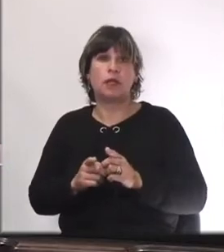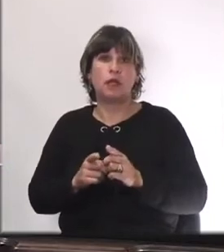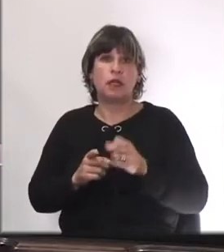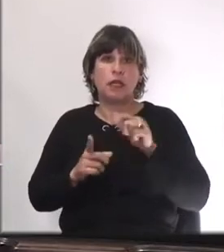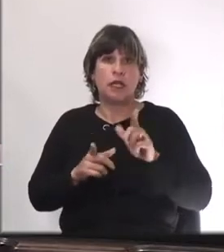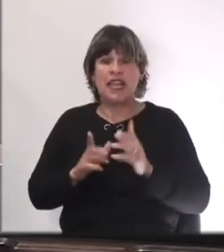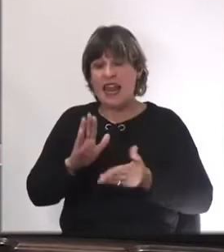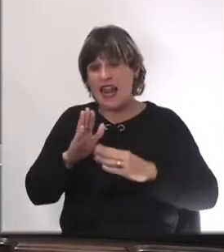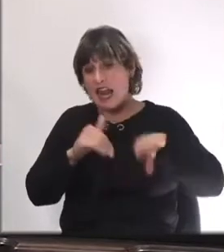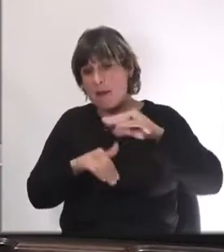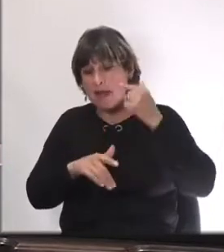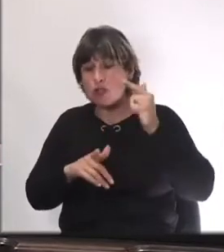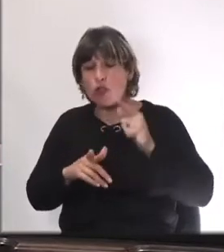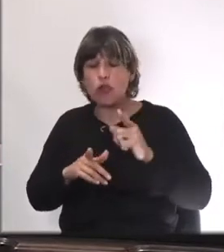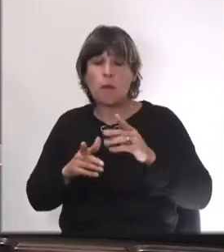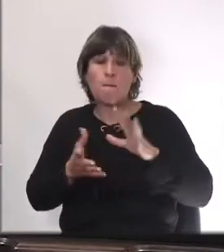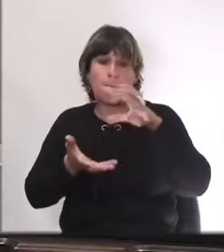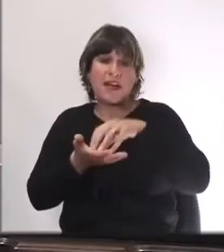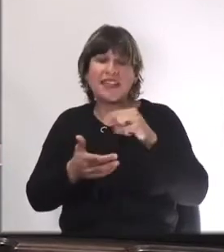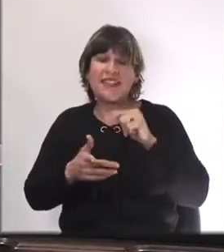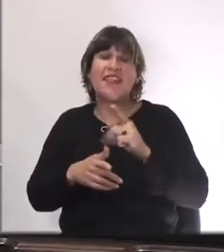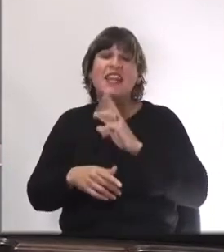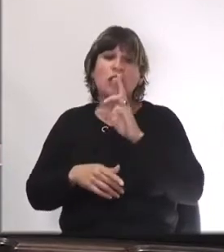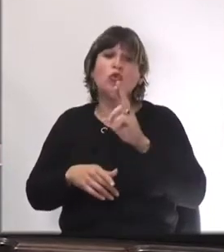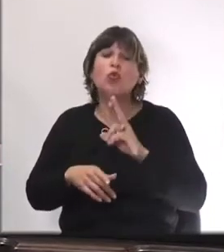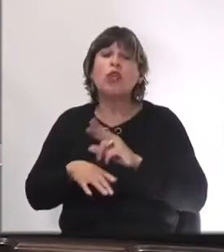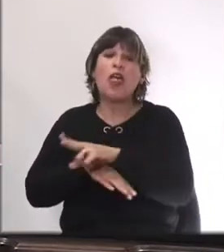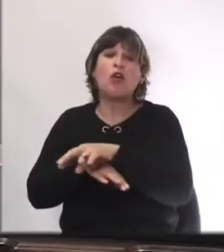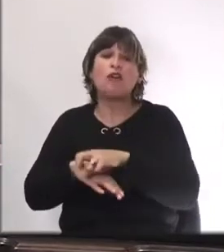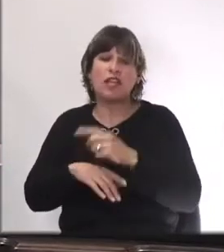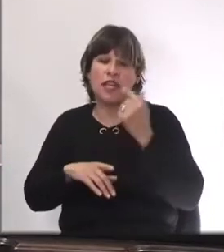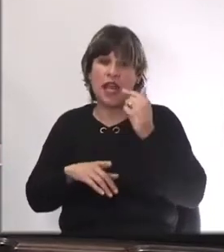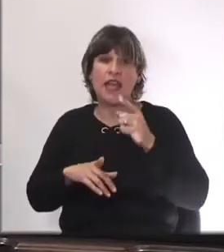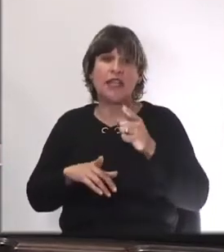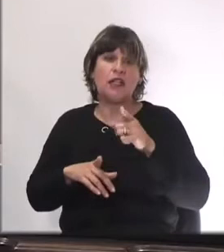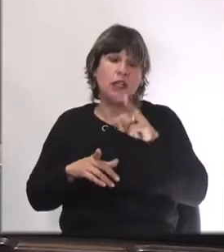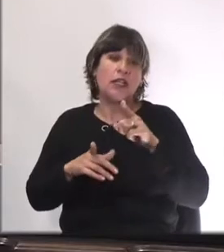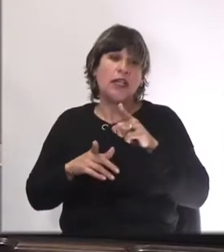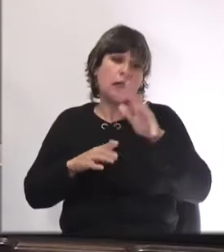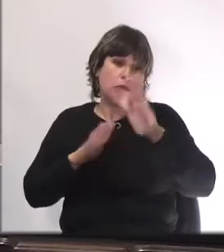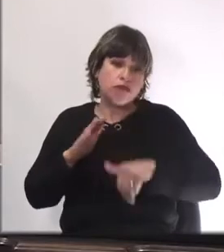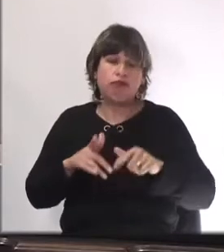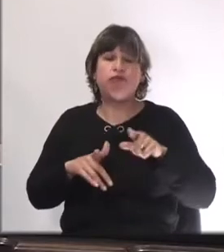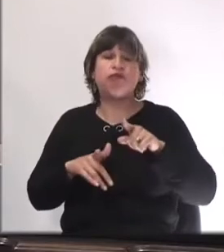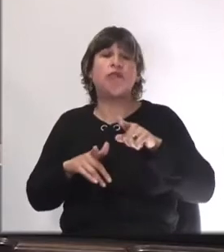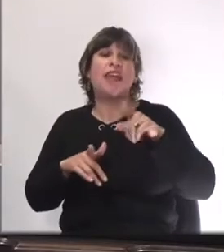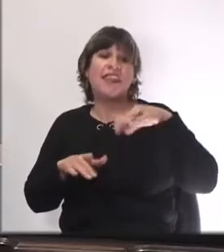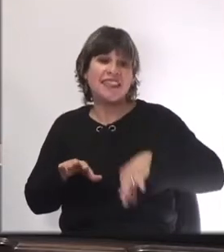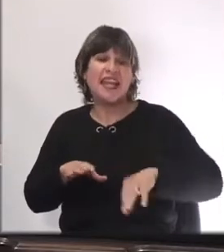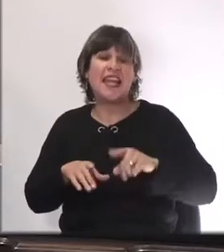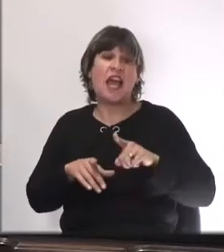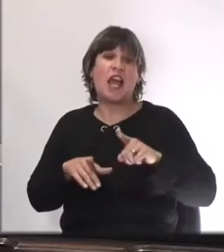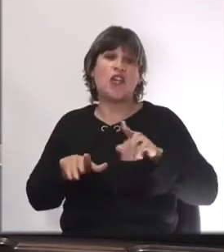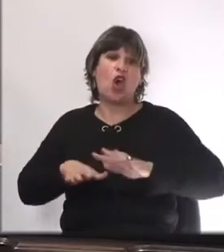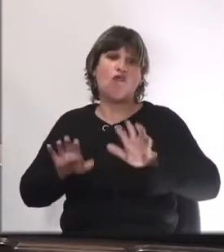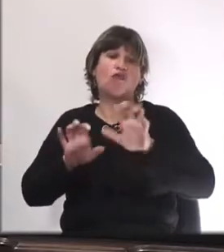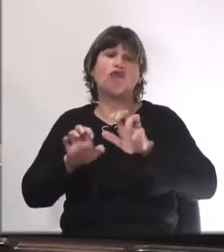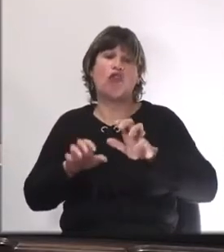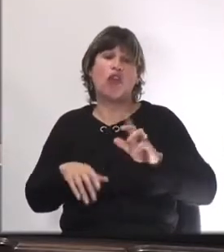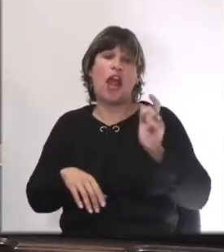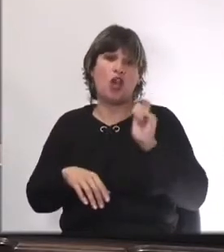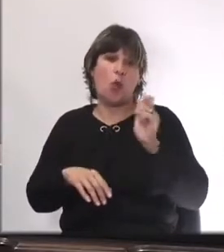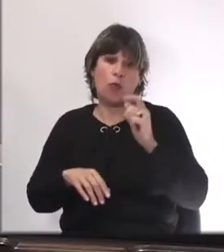la mayor parte del resultado fiscal. Se explica por la caída del salario real de los funcionarios públicos y por la pérdida de